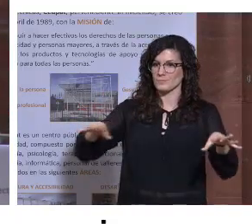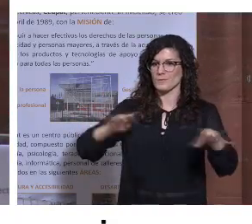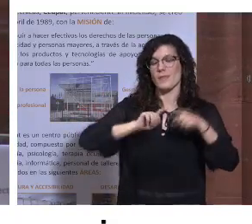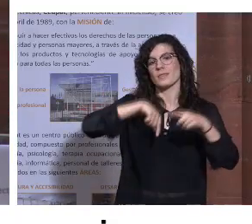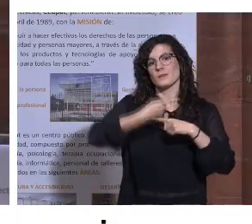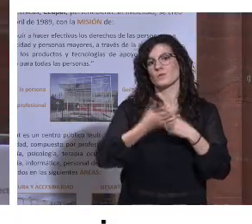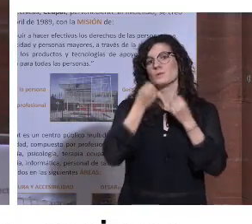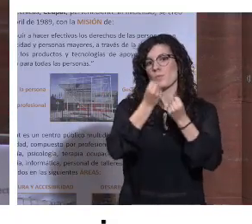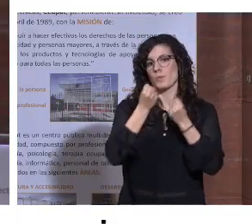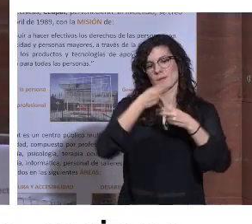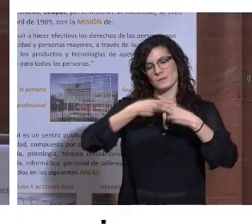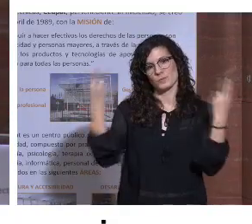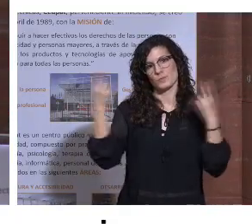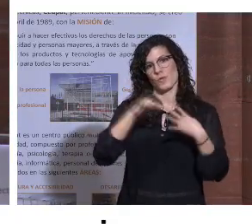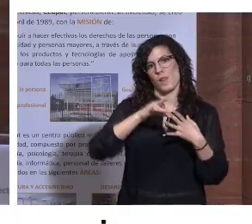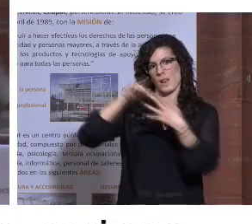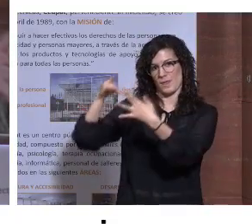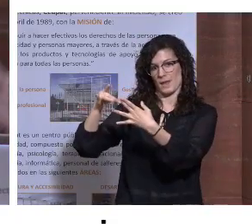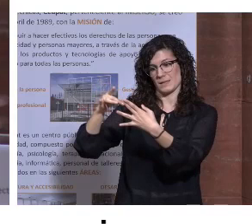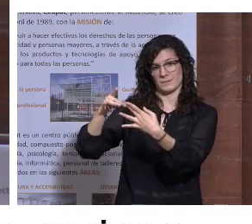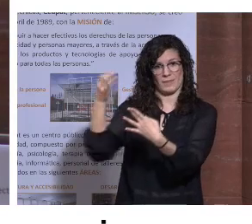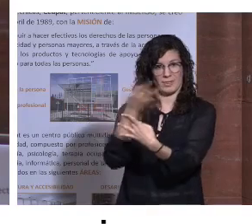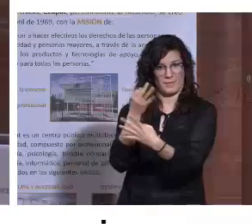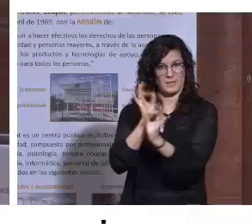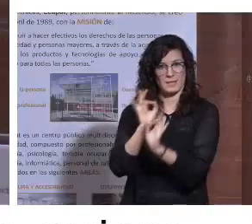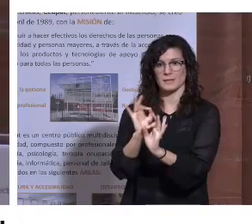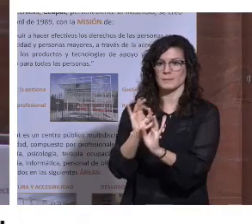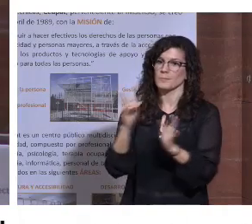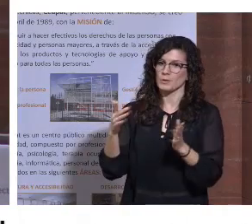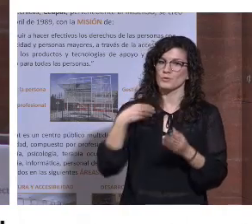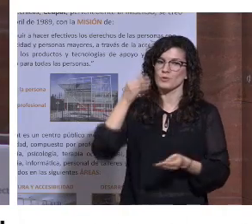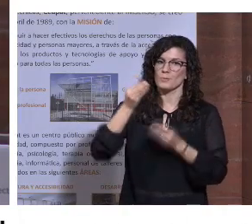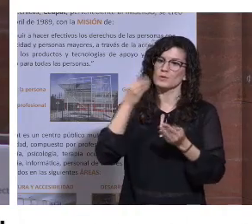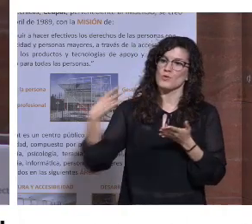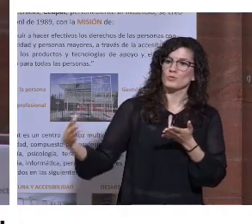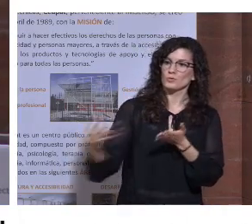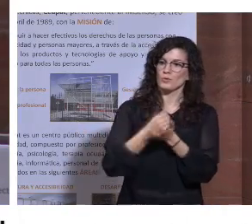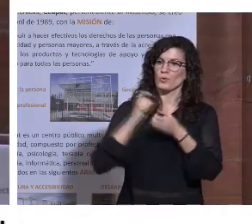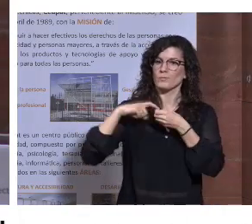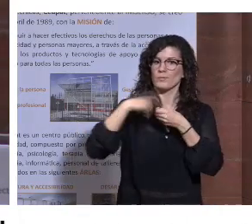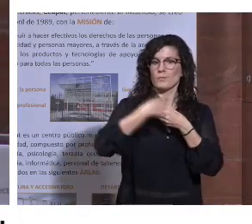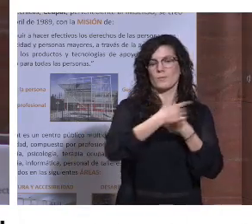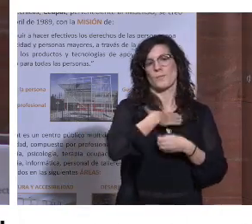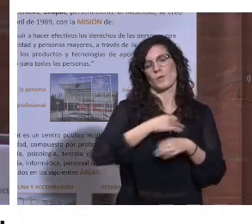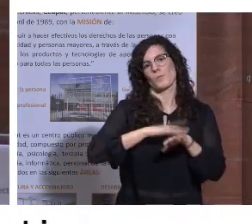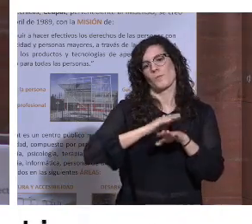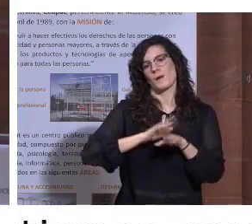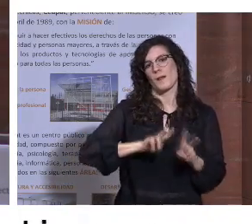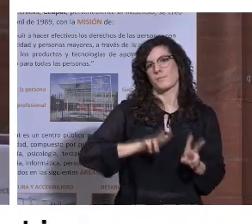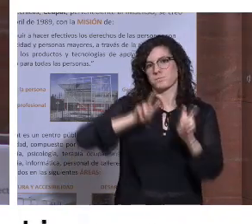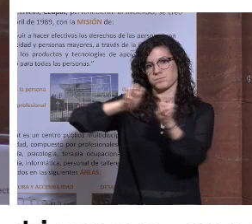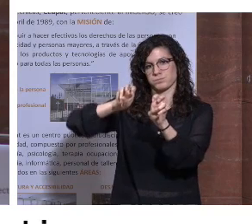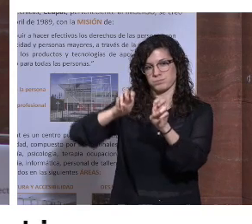lideran, tienen que liderar, pero aquí caben todos para las grandes innovaciones. Aquí vinieron